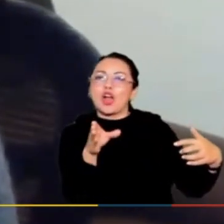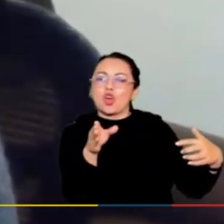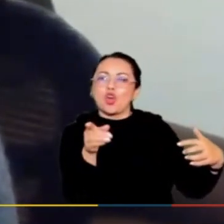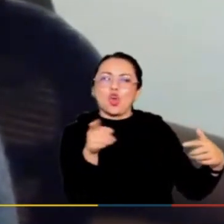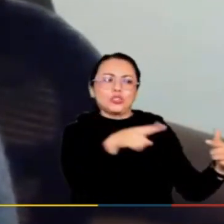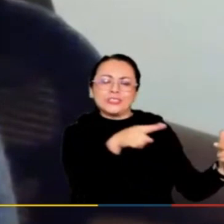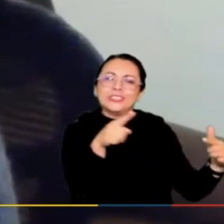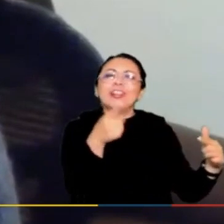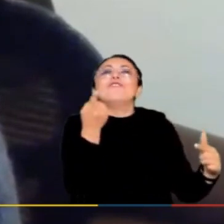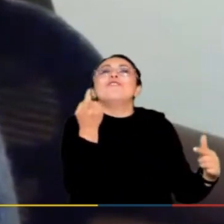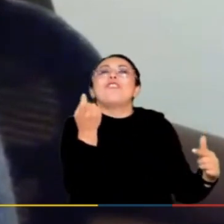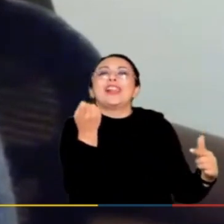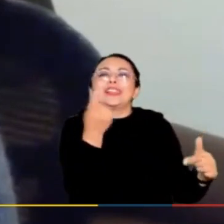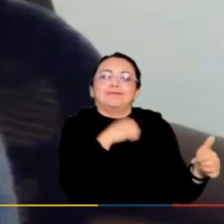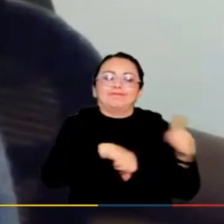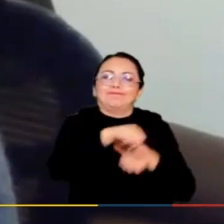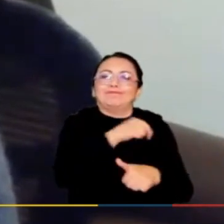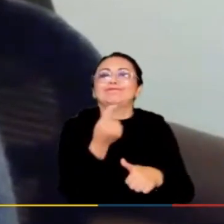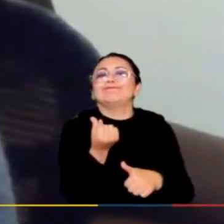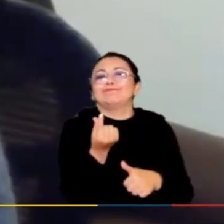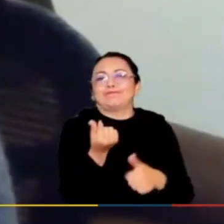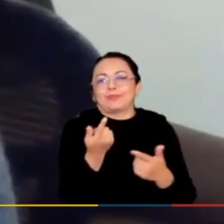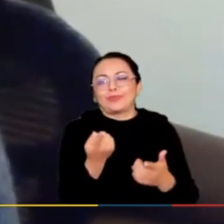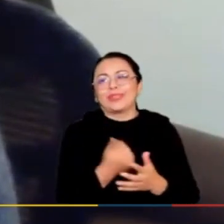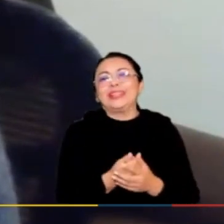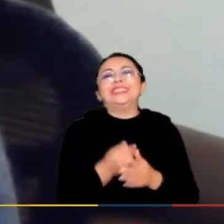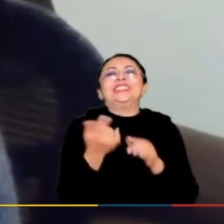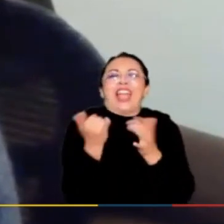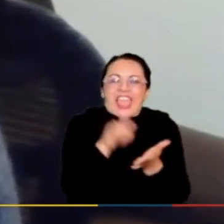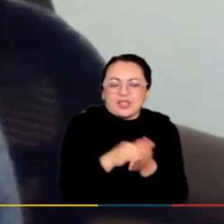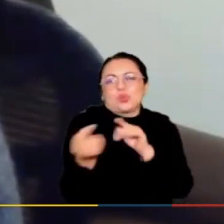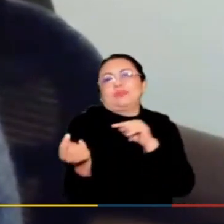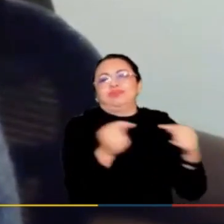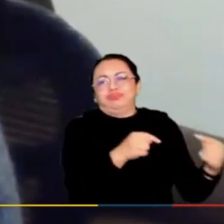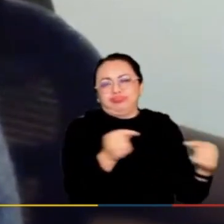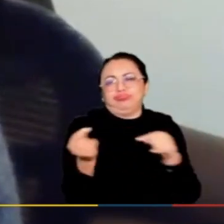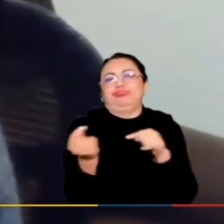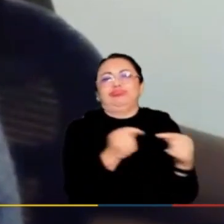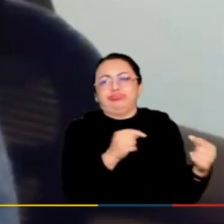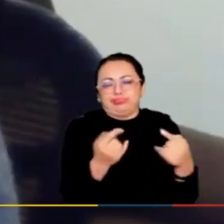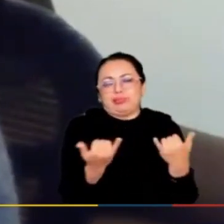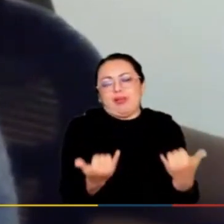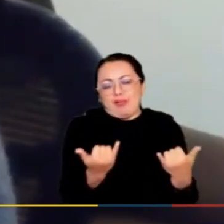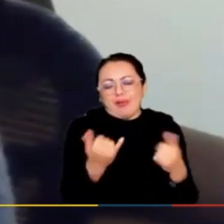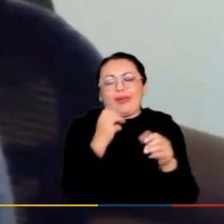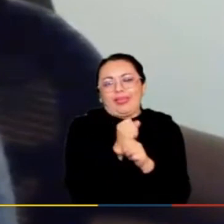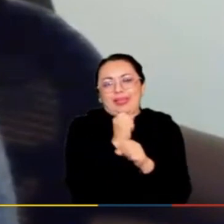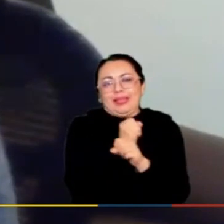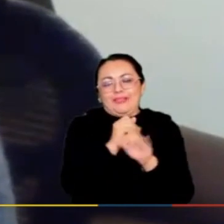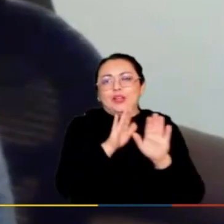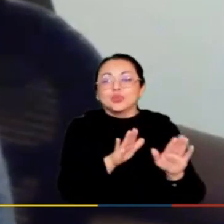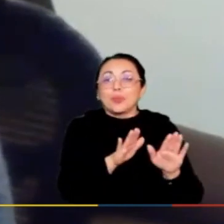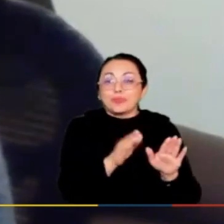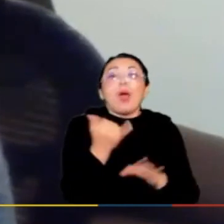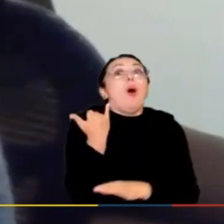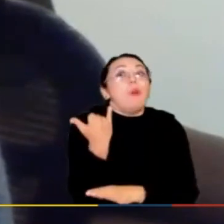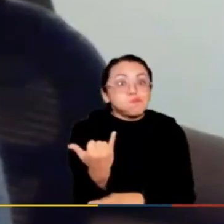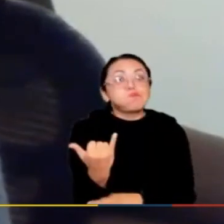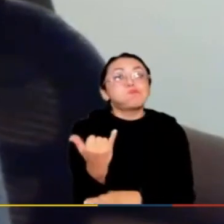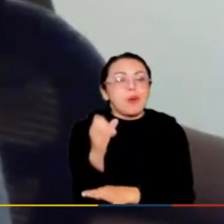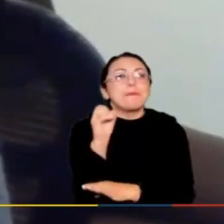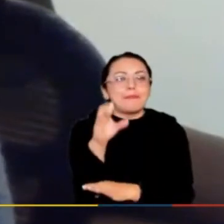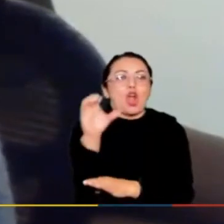entra pues parte de litigio que se traba en esta discusión. El dinero claramente sí está en